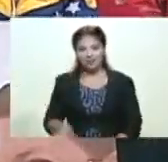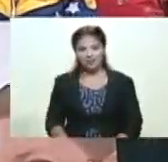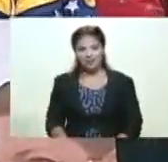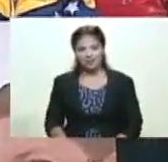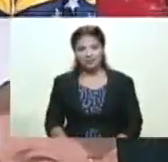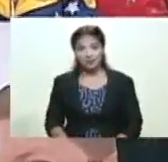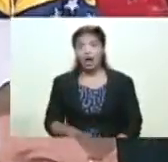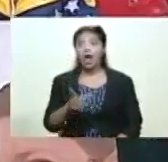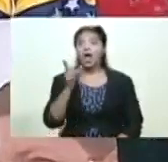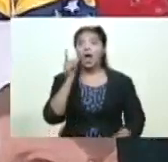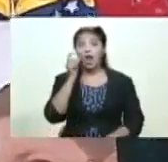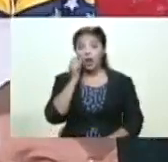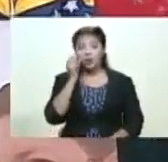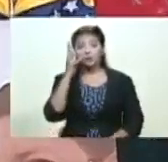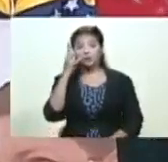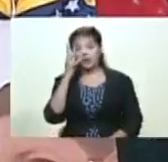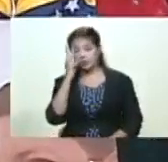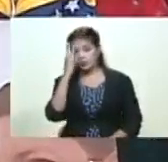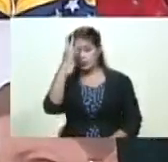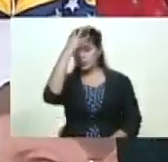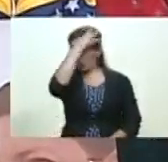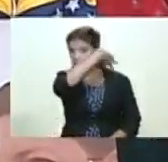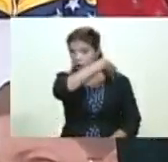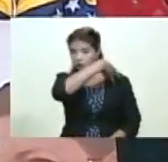Estaba el señor Donald Trump